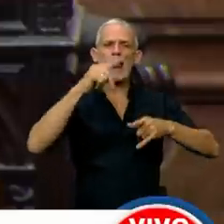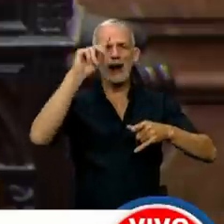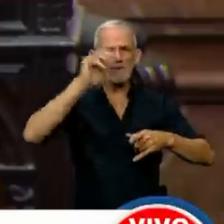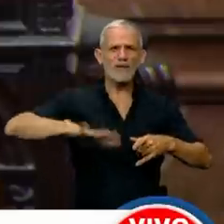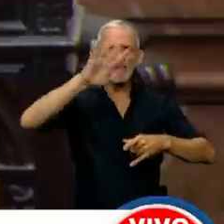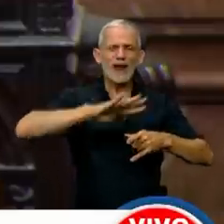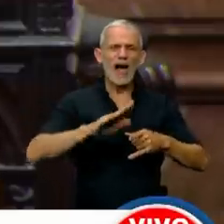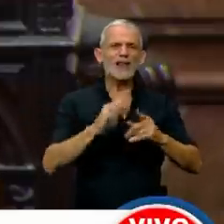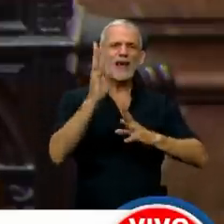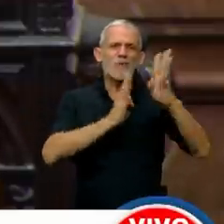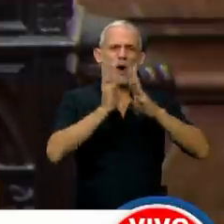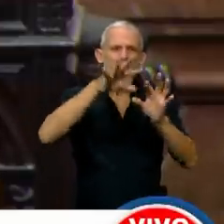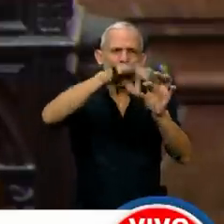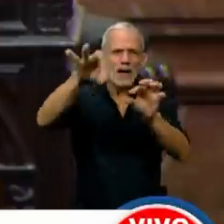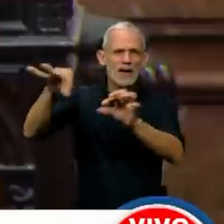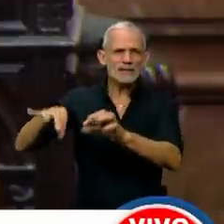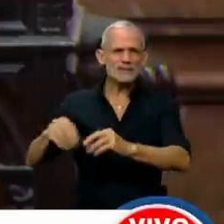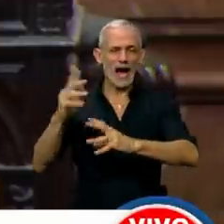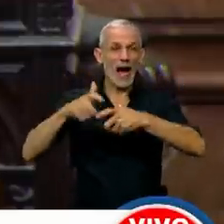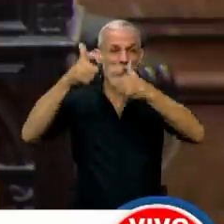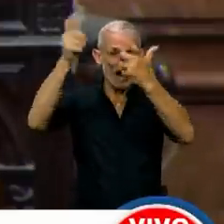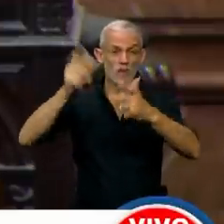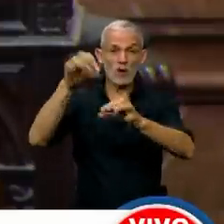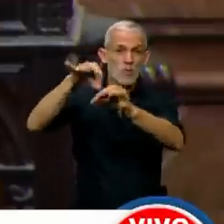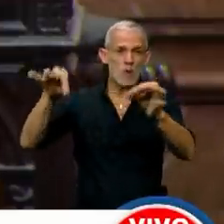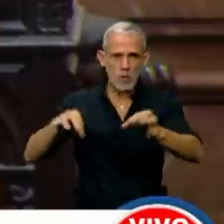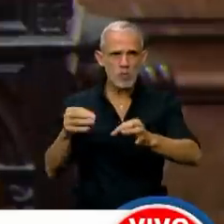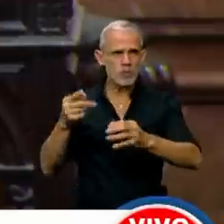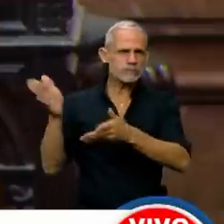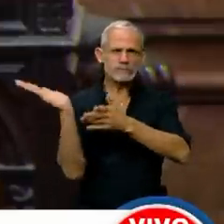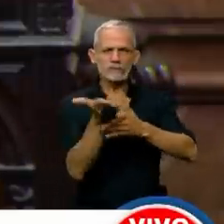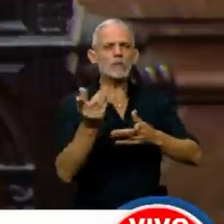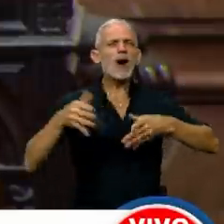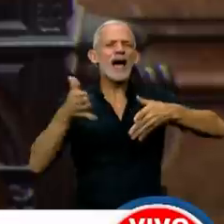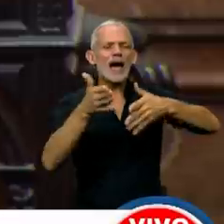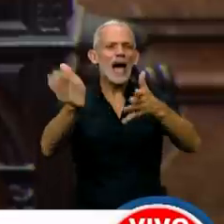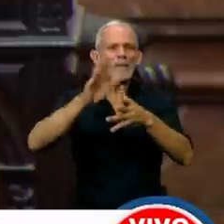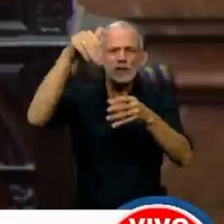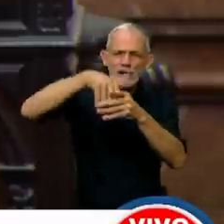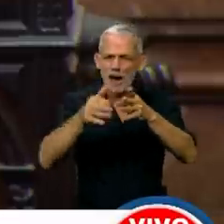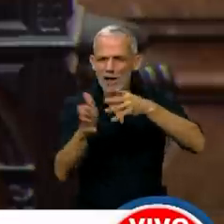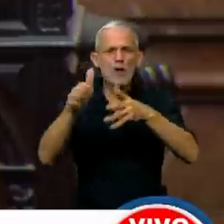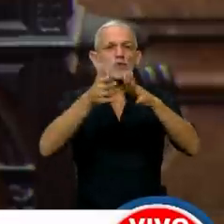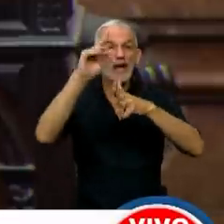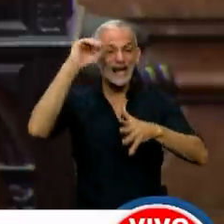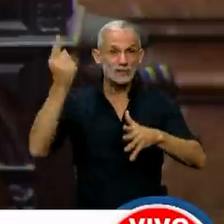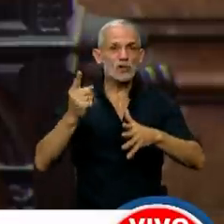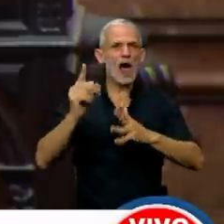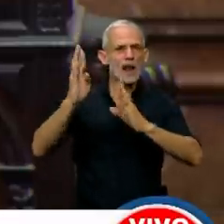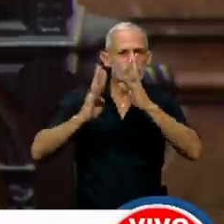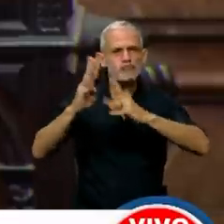forestación que me pareció importantísimo para forestar los caminos internos las rutas nacionales